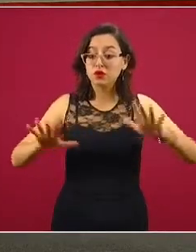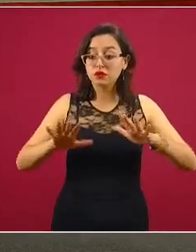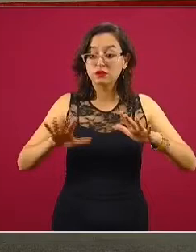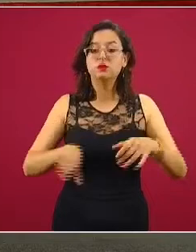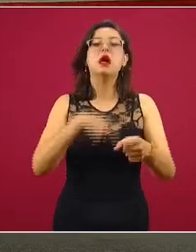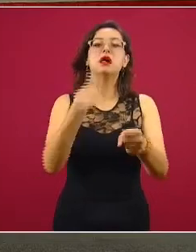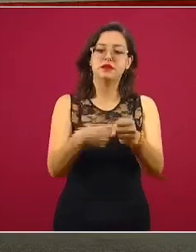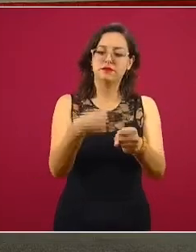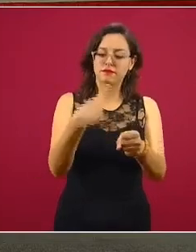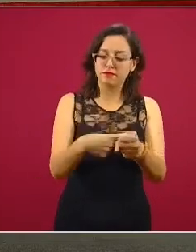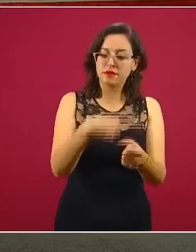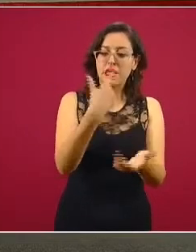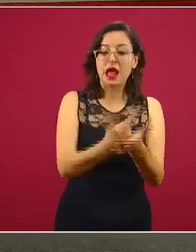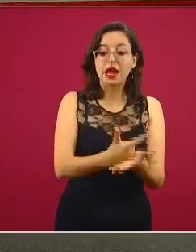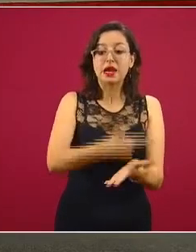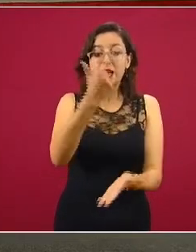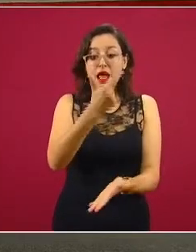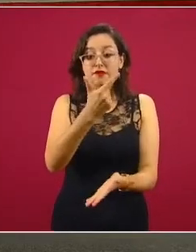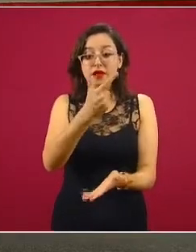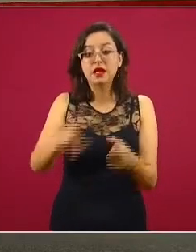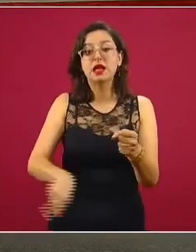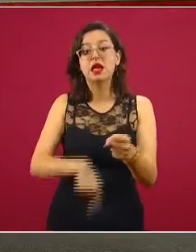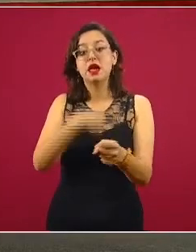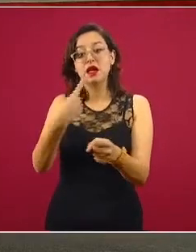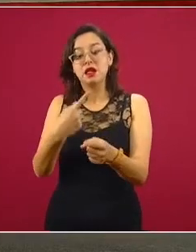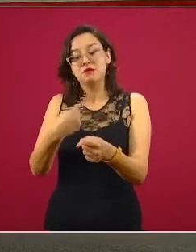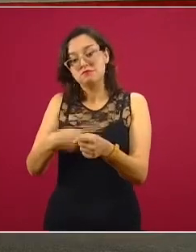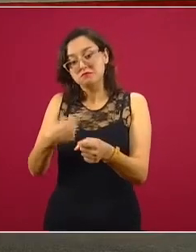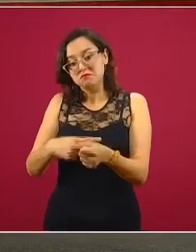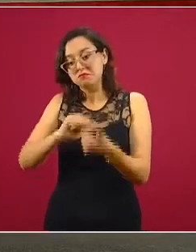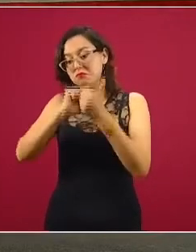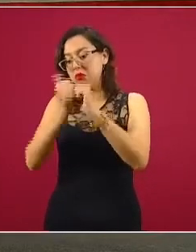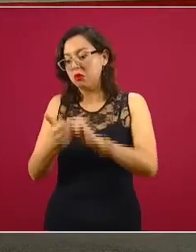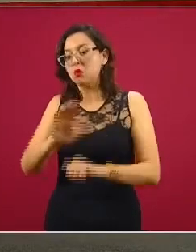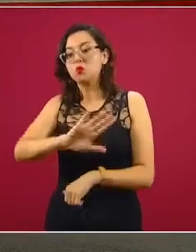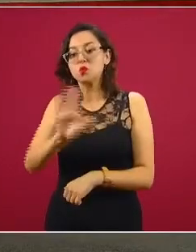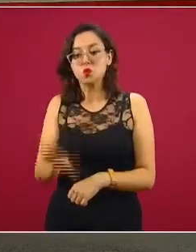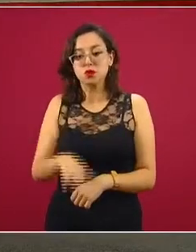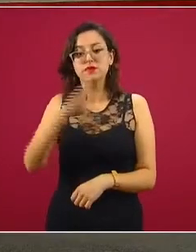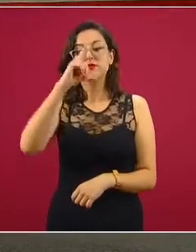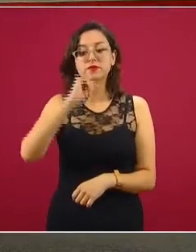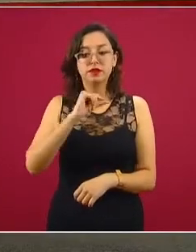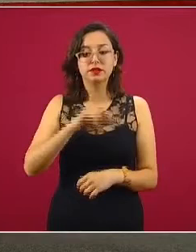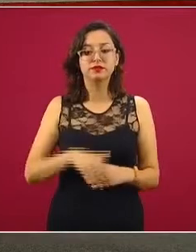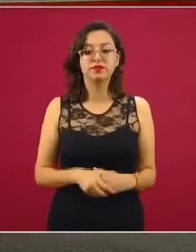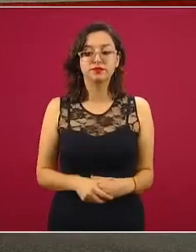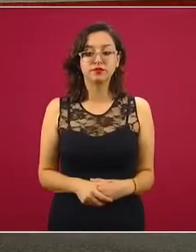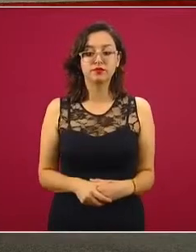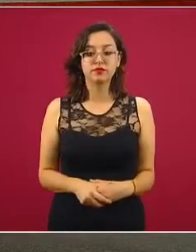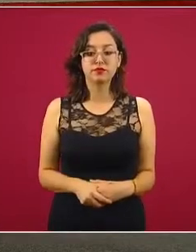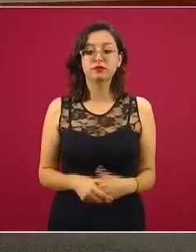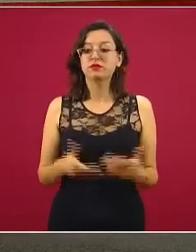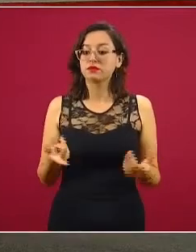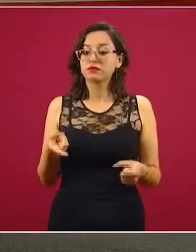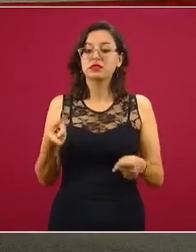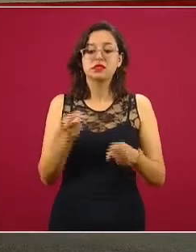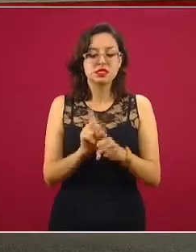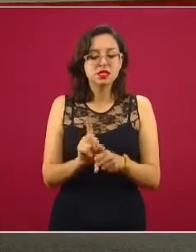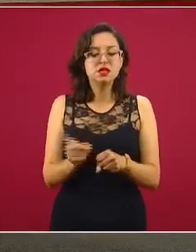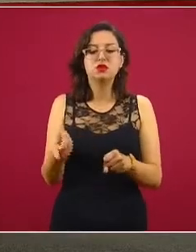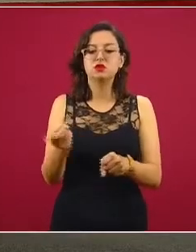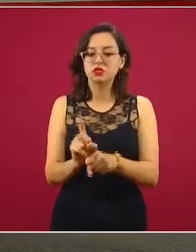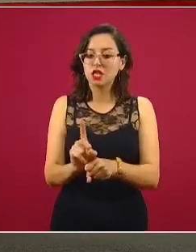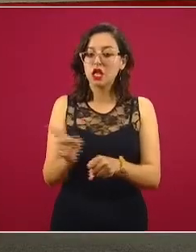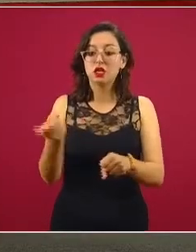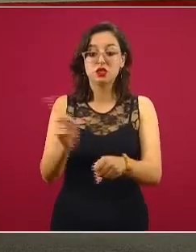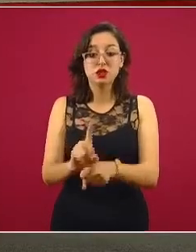grave y carga de defunciones, es decir, la cantidad de defunciones. El dato que presentamos aquí todos los días